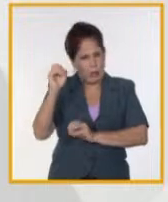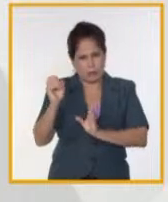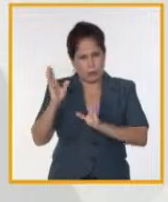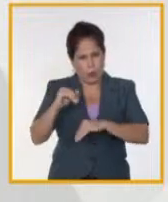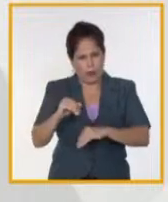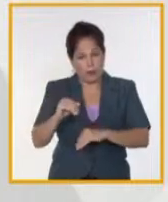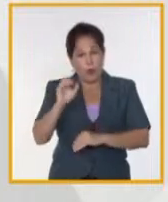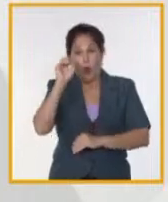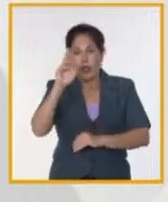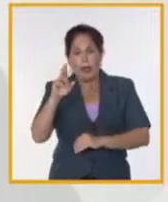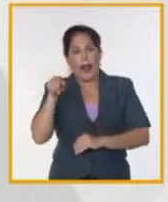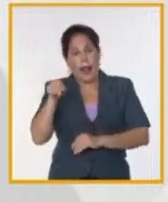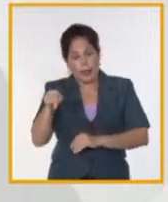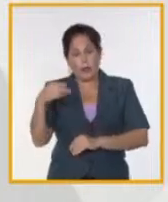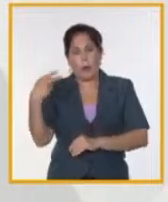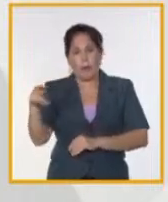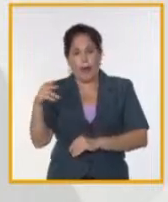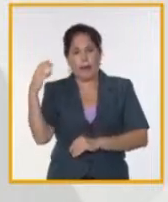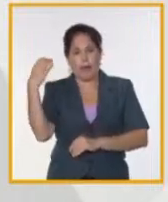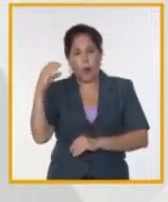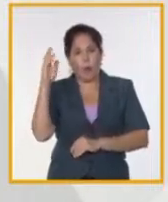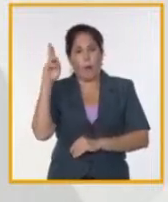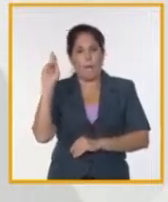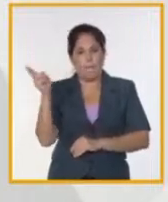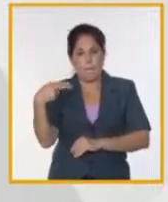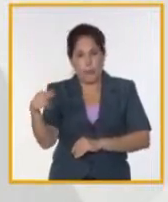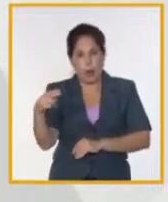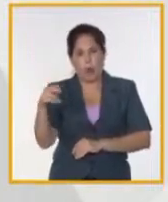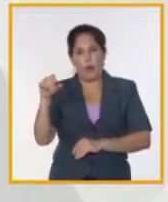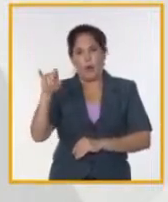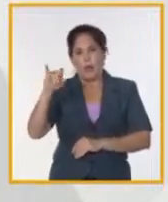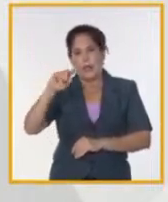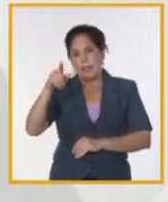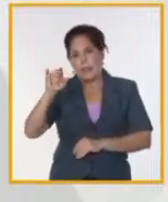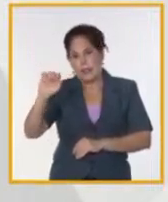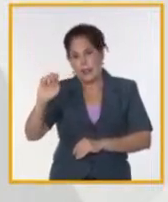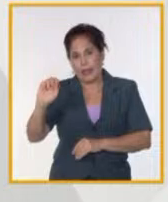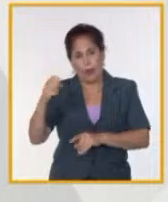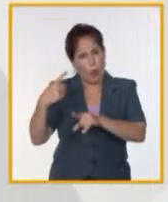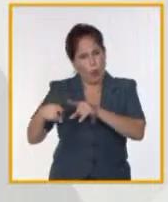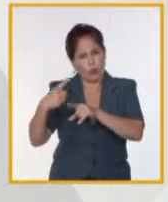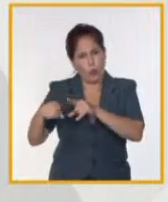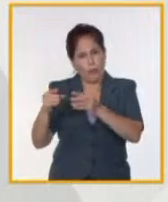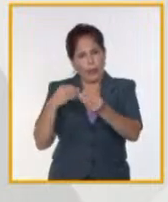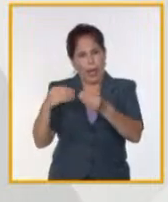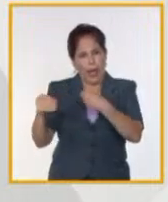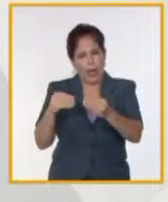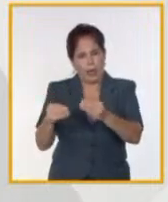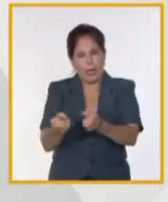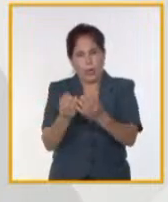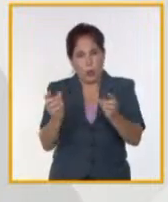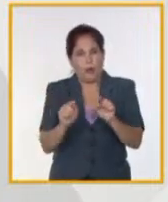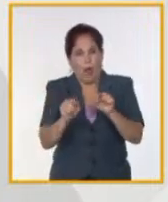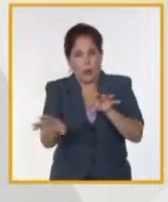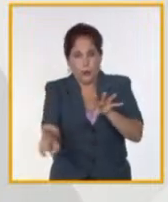está presente la plata, el cobre, el plomo, el zinc y otros metales que usualmente en la naturaleza